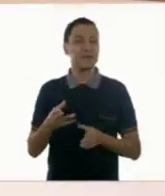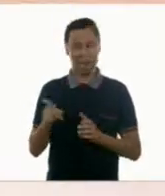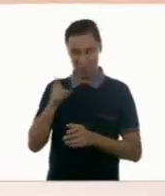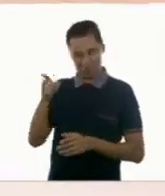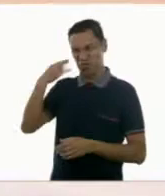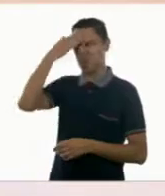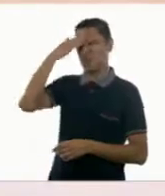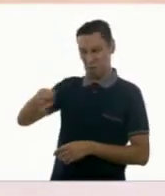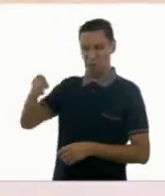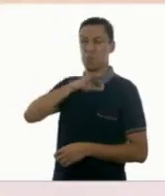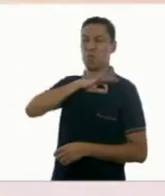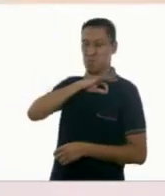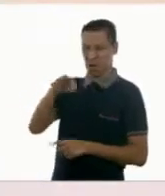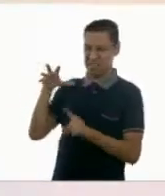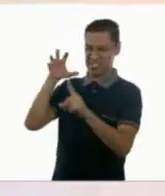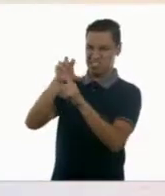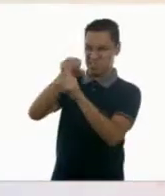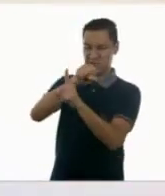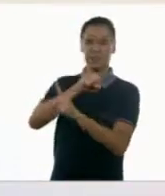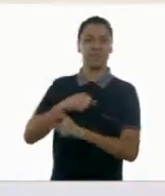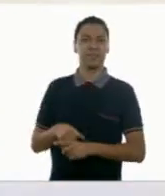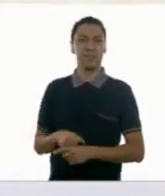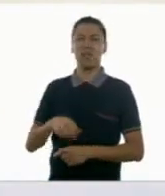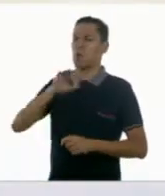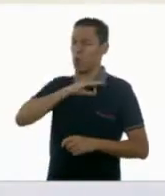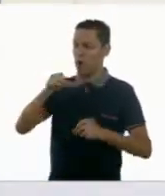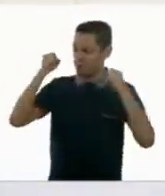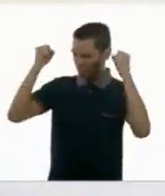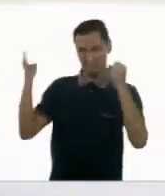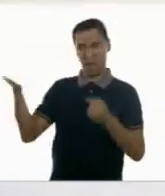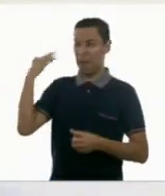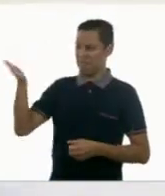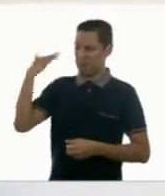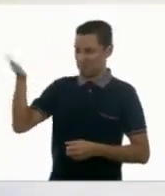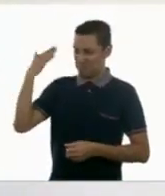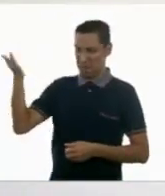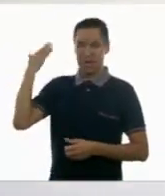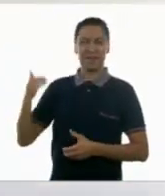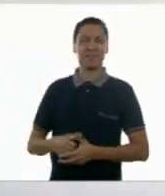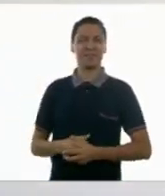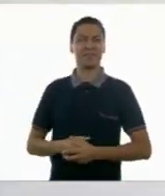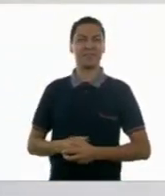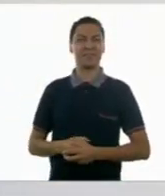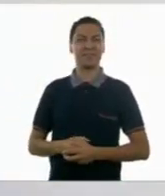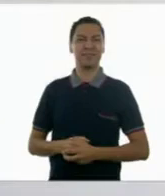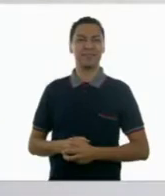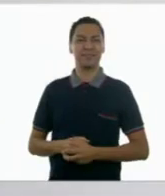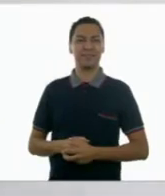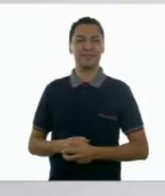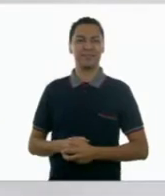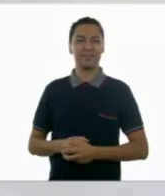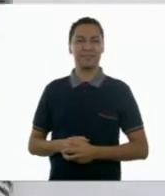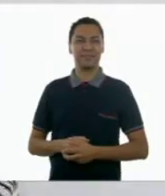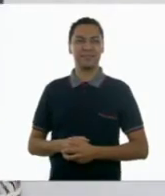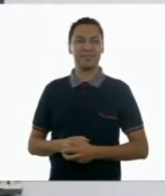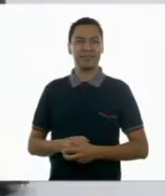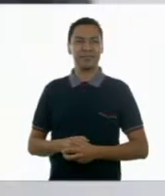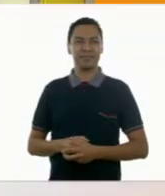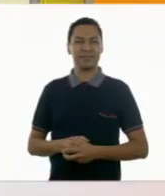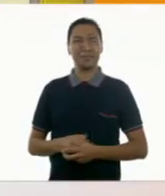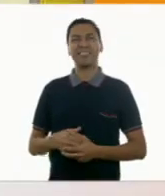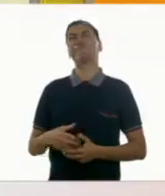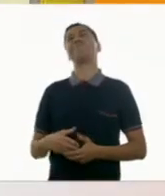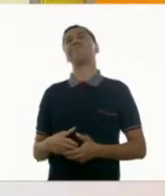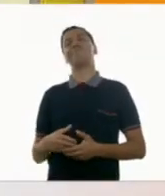lograrlo. Ahí voy. Sí, se puede. Sí, se puede. Exacto. Ahí voy.